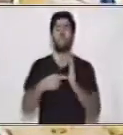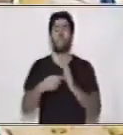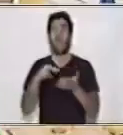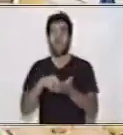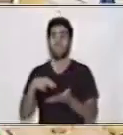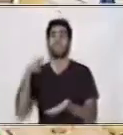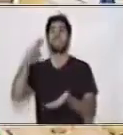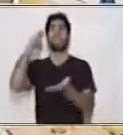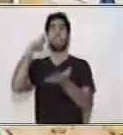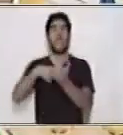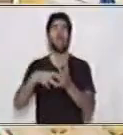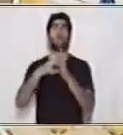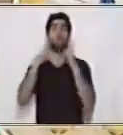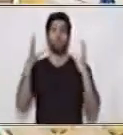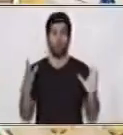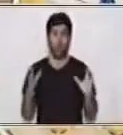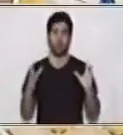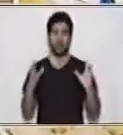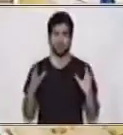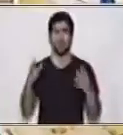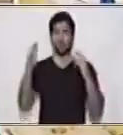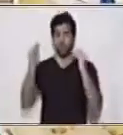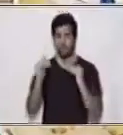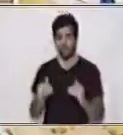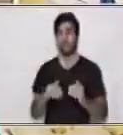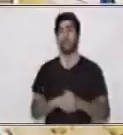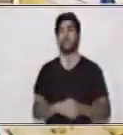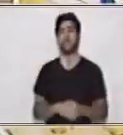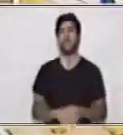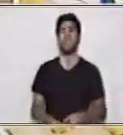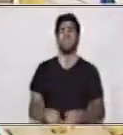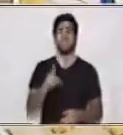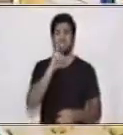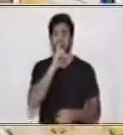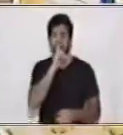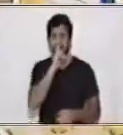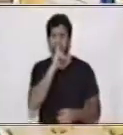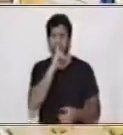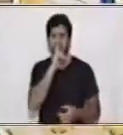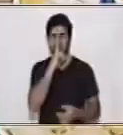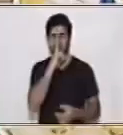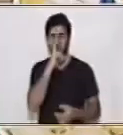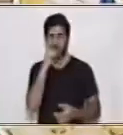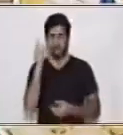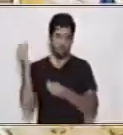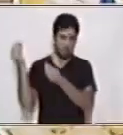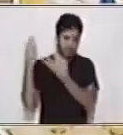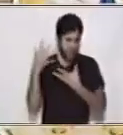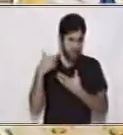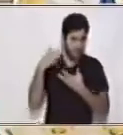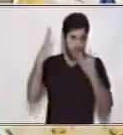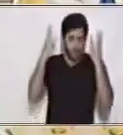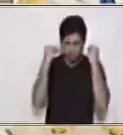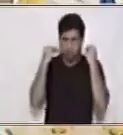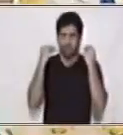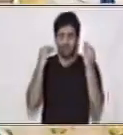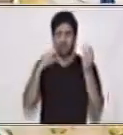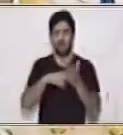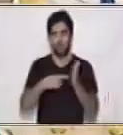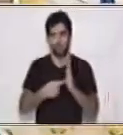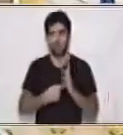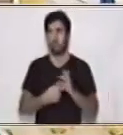paradoja? Luego tenemos silencio ensordecedor. Antítesis, oxímoron o